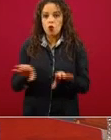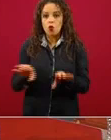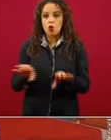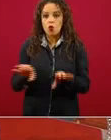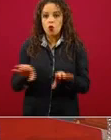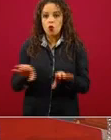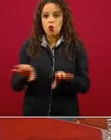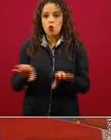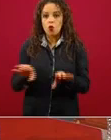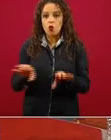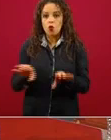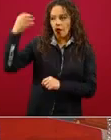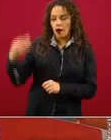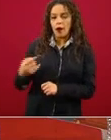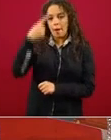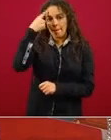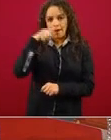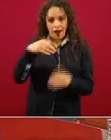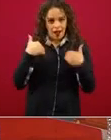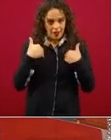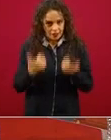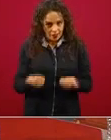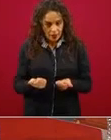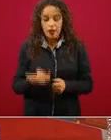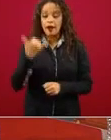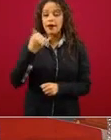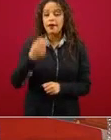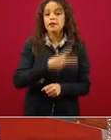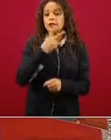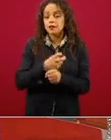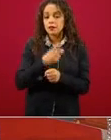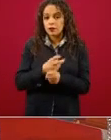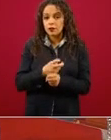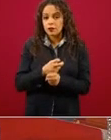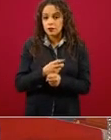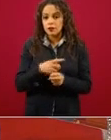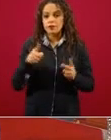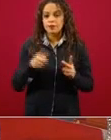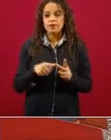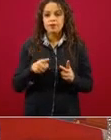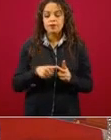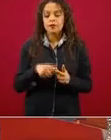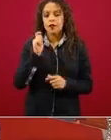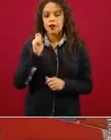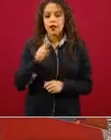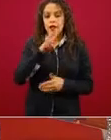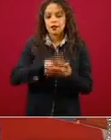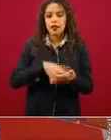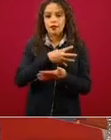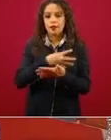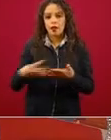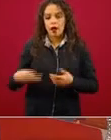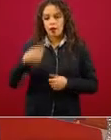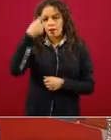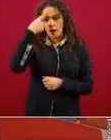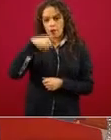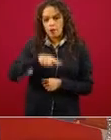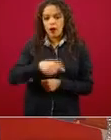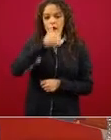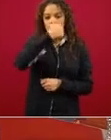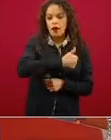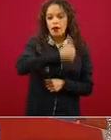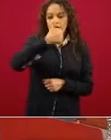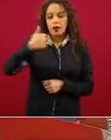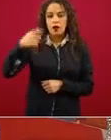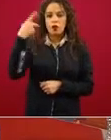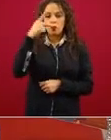colores y su interpretación, y segundo, la tabla de intervenciones apropiadas a cada nivel de